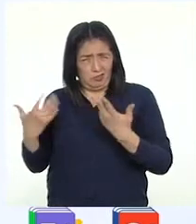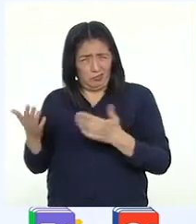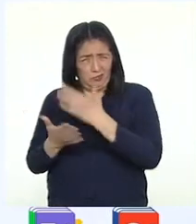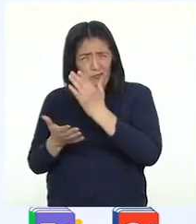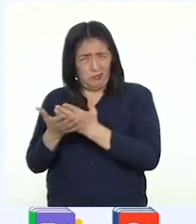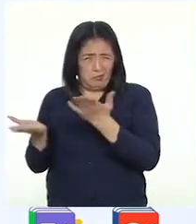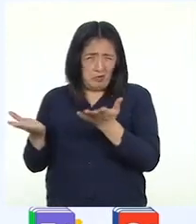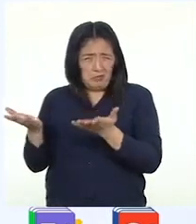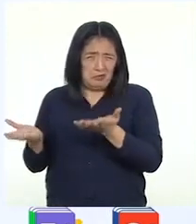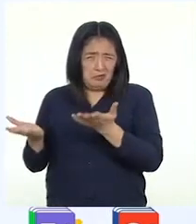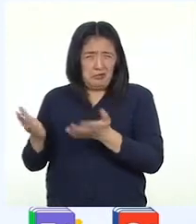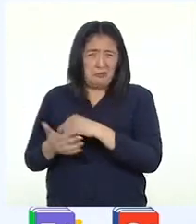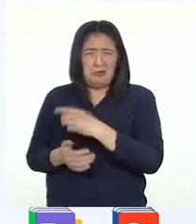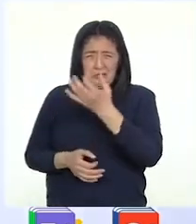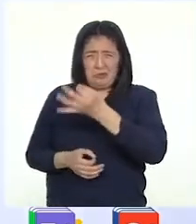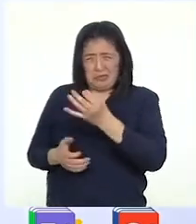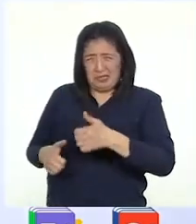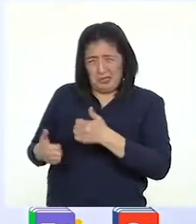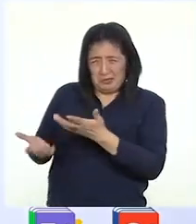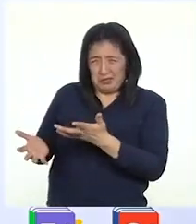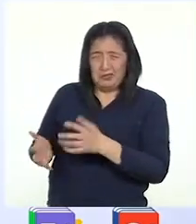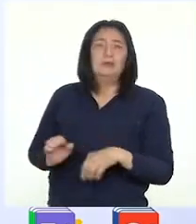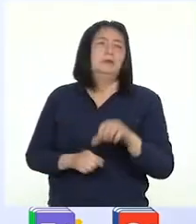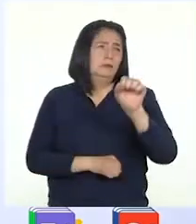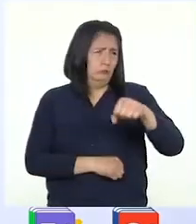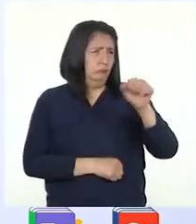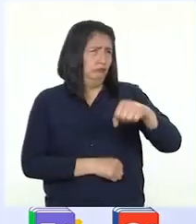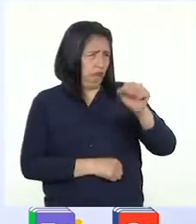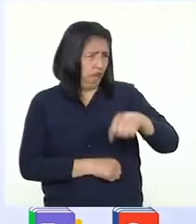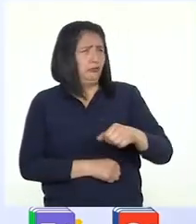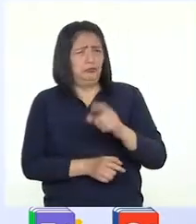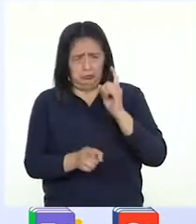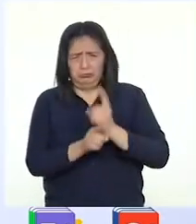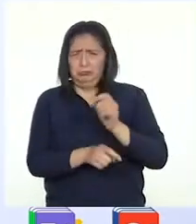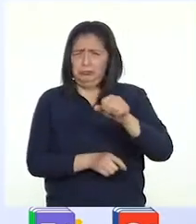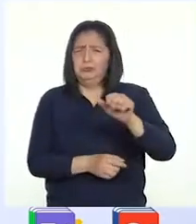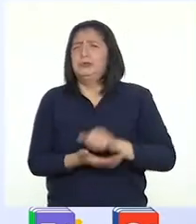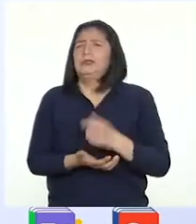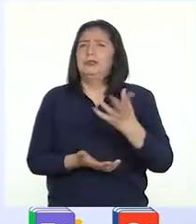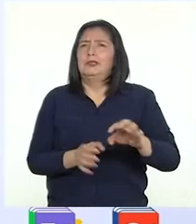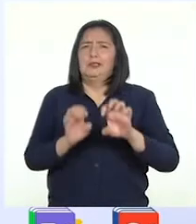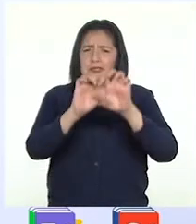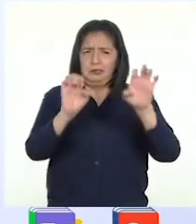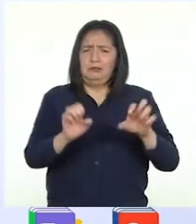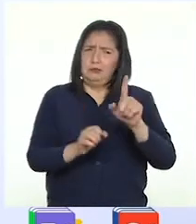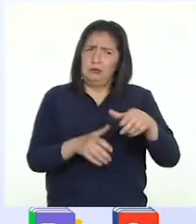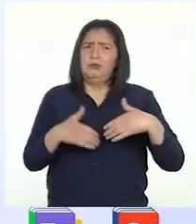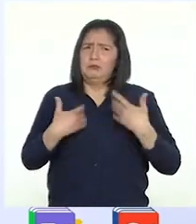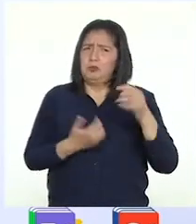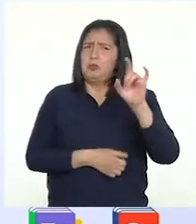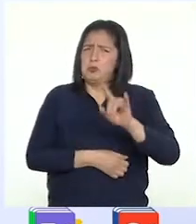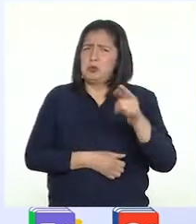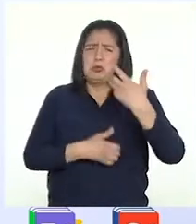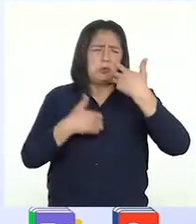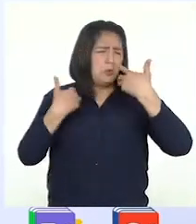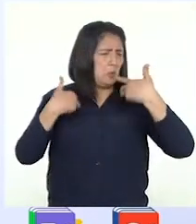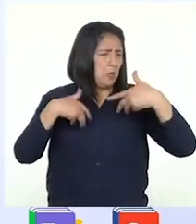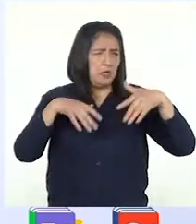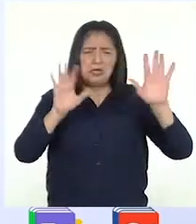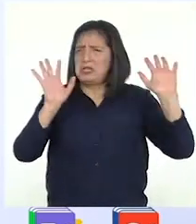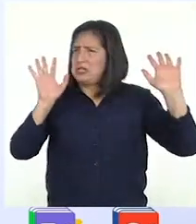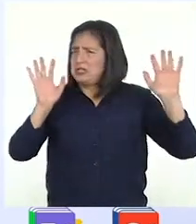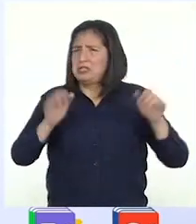problema, digamos, más real? ¡Por supuesto que sí! Las ecuaciones se pueden usar en